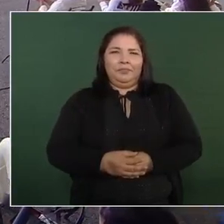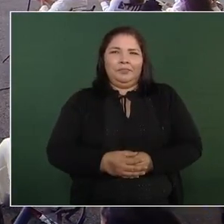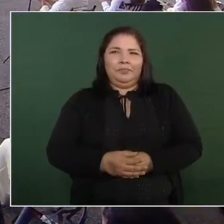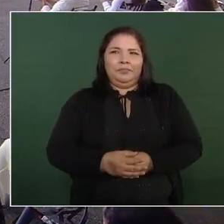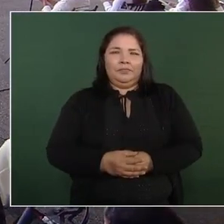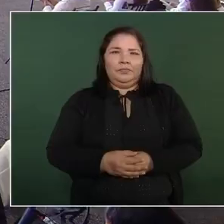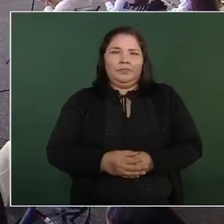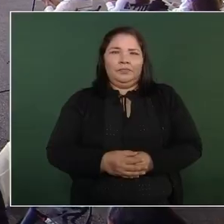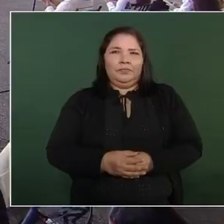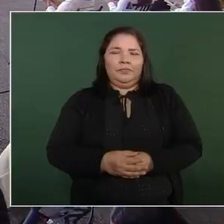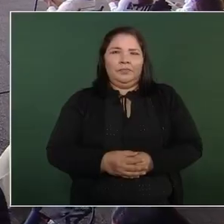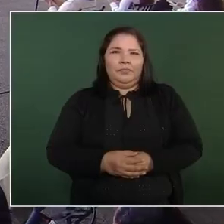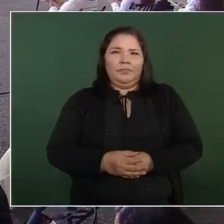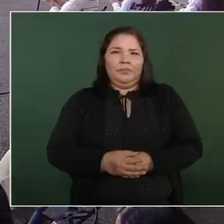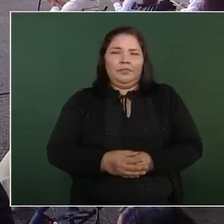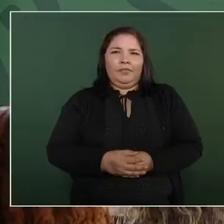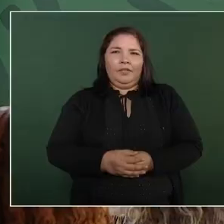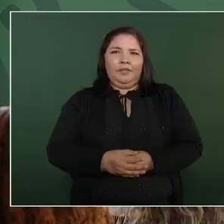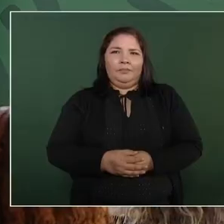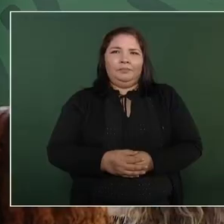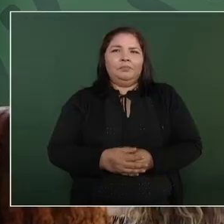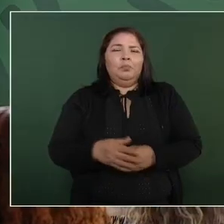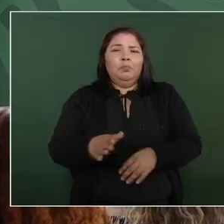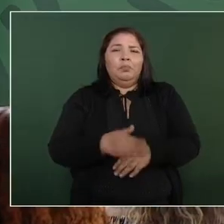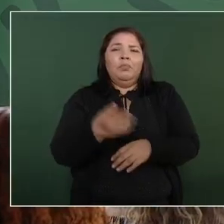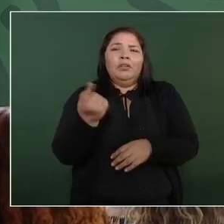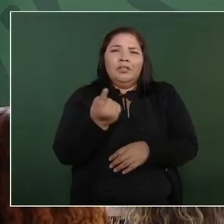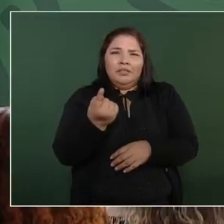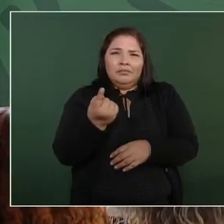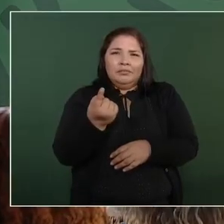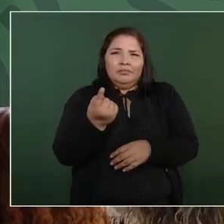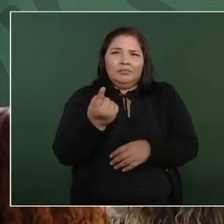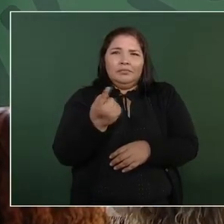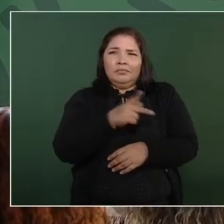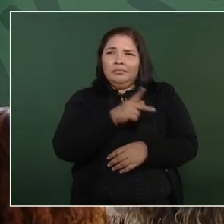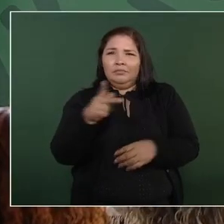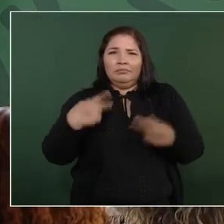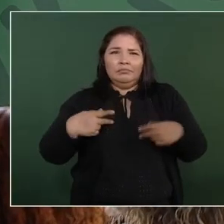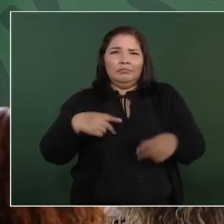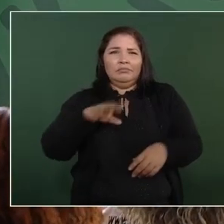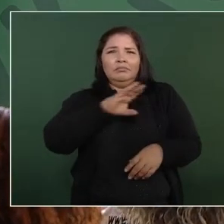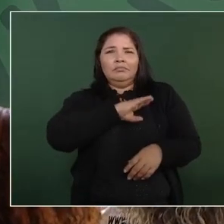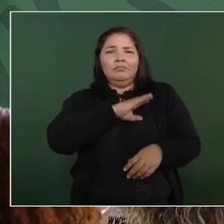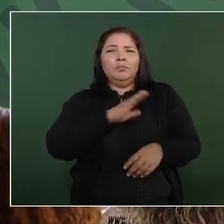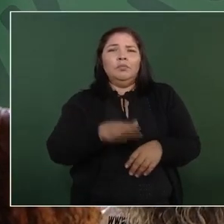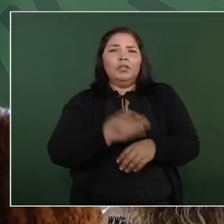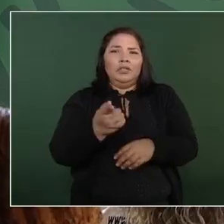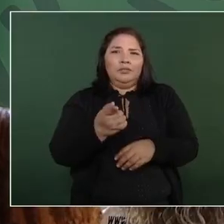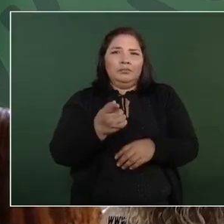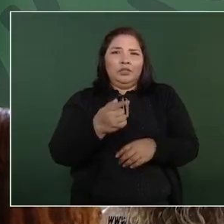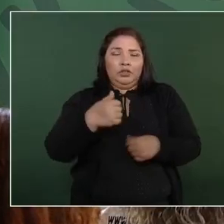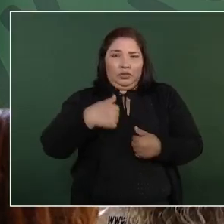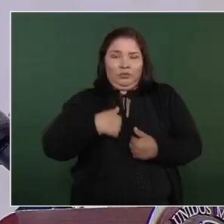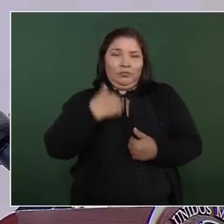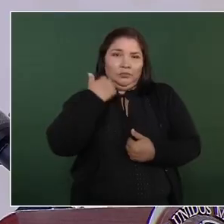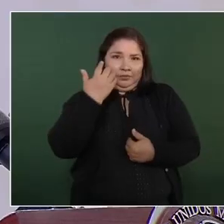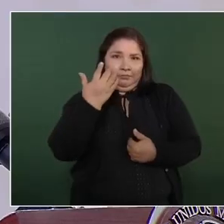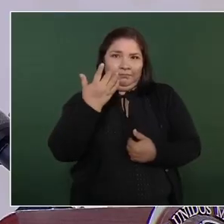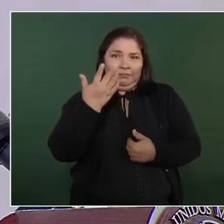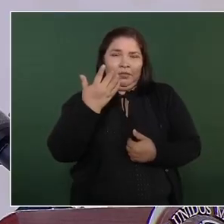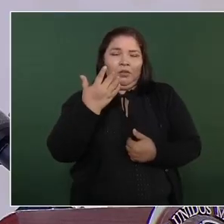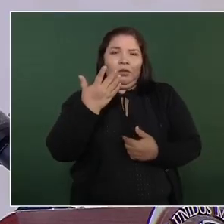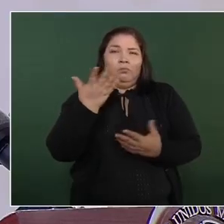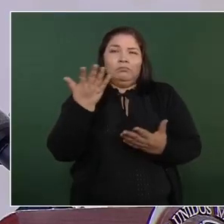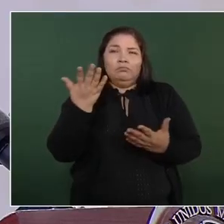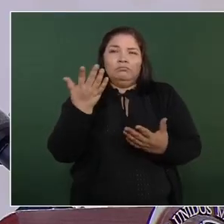que lo puede existir. ¿Y esto a qué se debe? Y quiero destacarlo por esa polémica que se ha